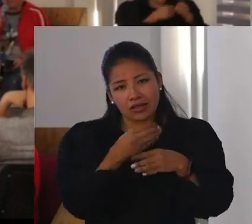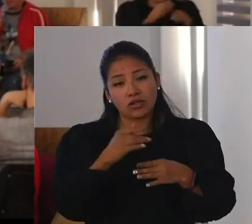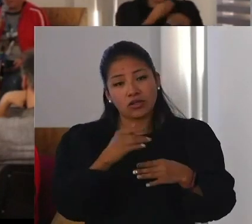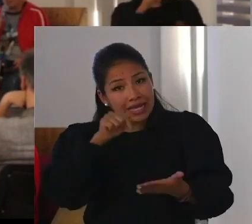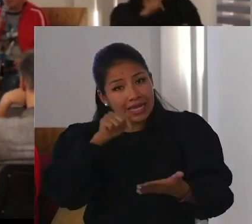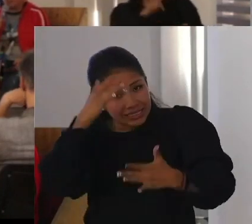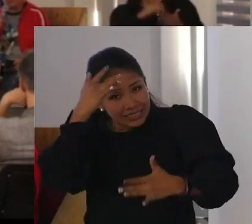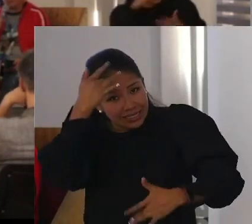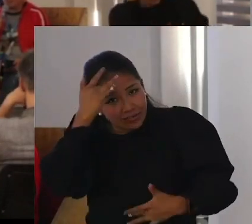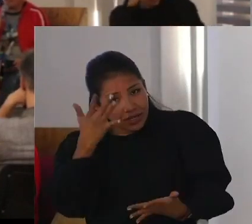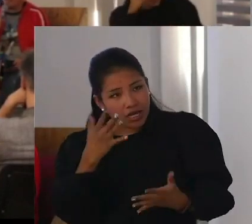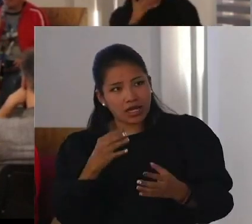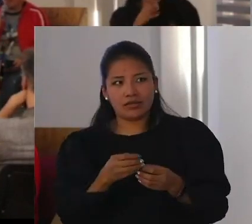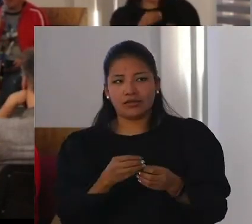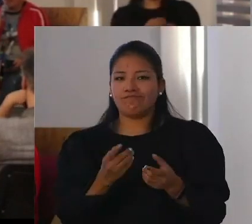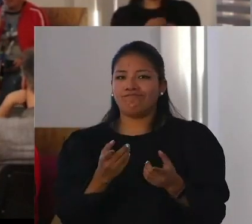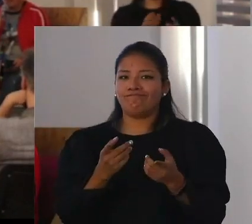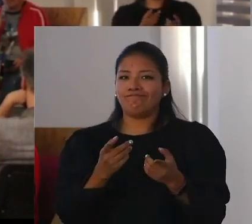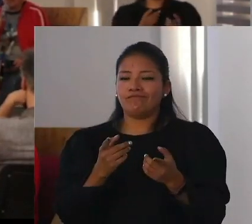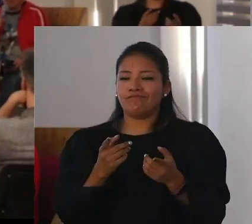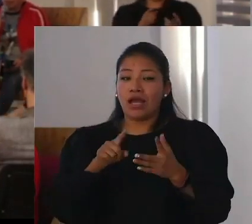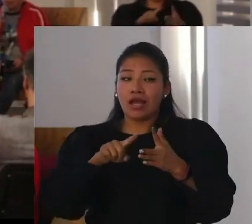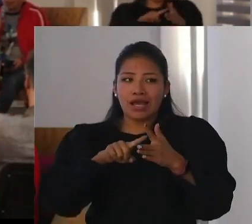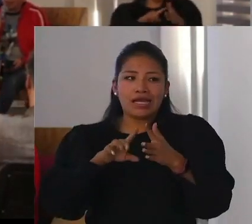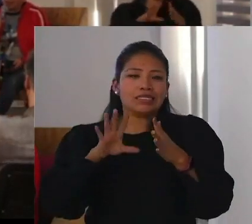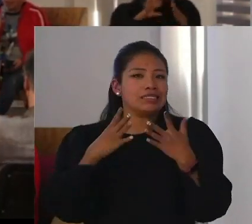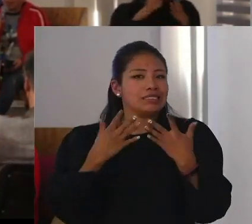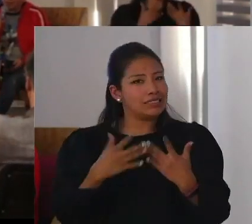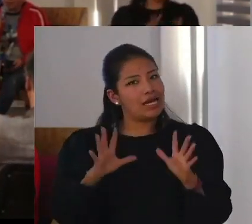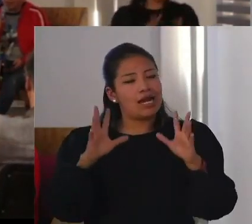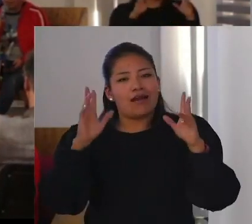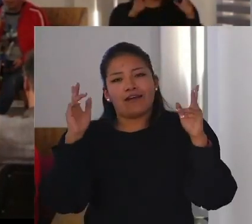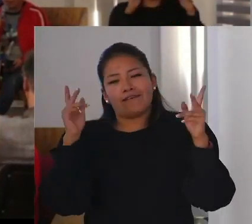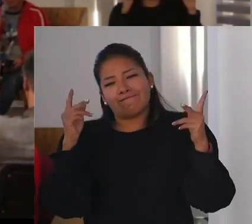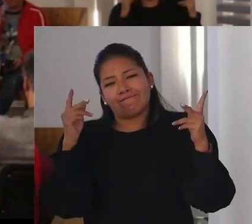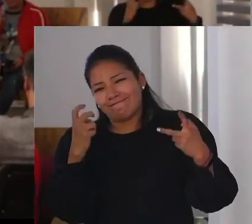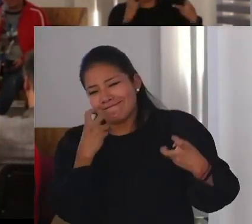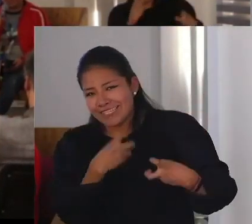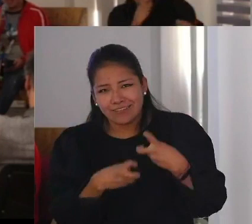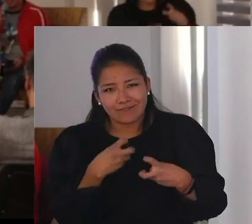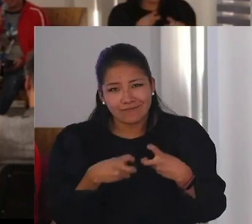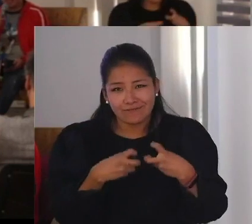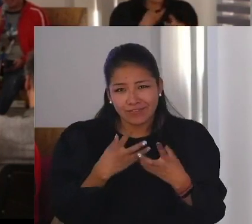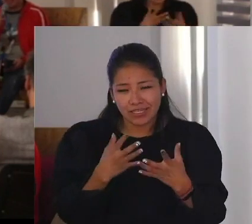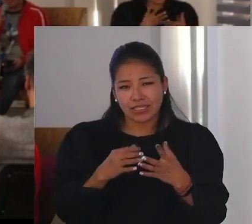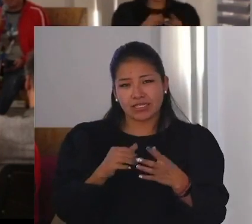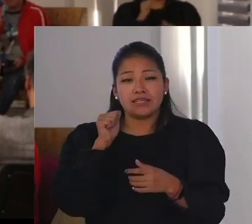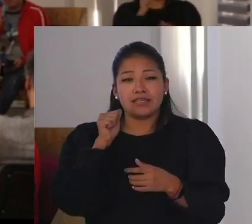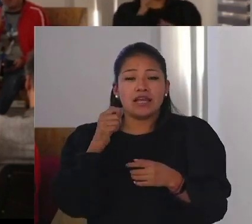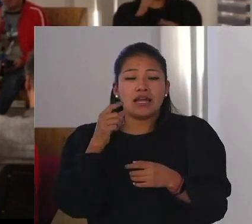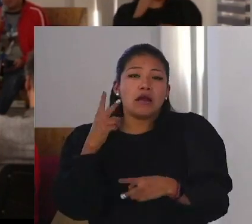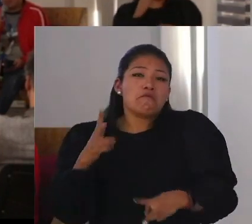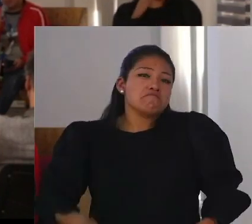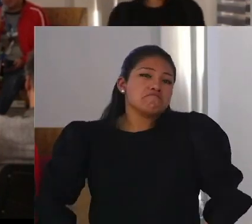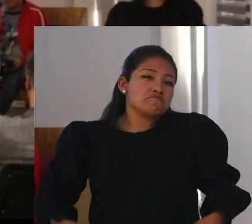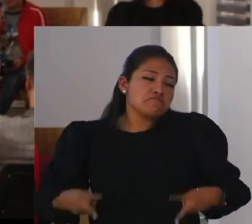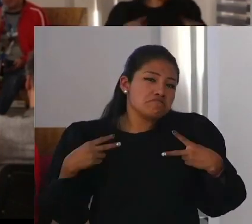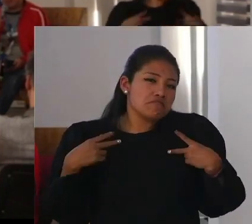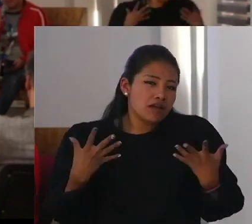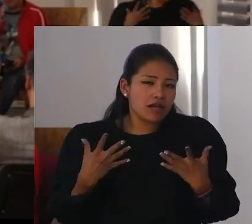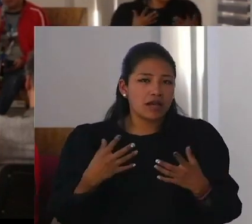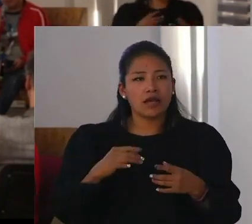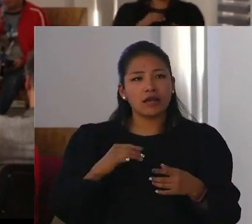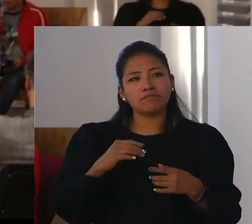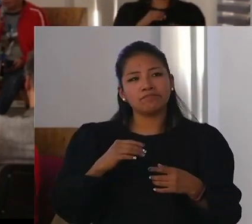mucho más difícil digamos llevar el día a día no digamos que a mí no me molesta mucho el tema